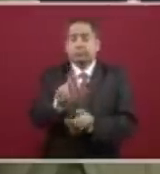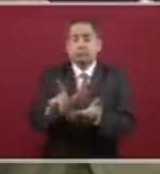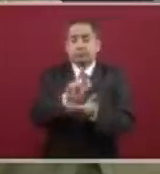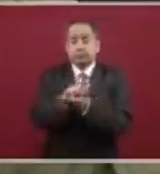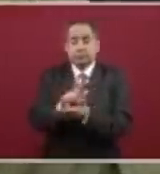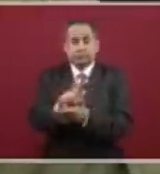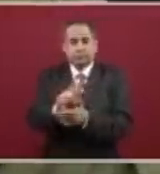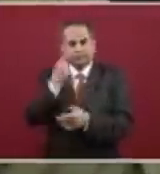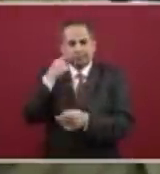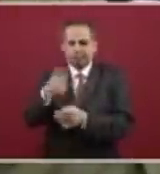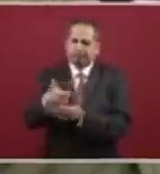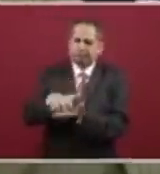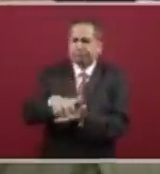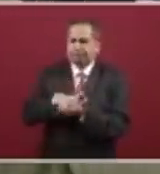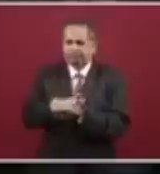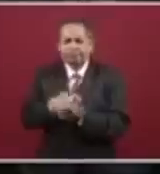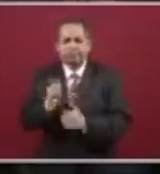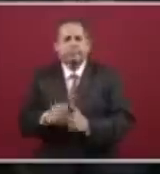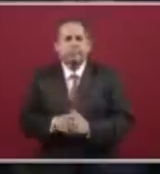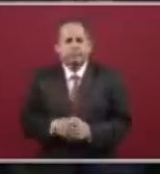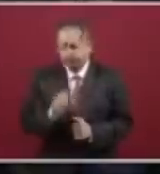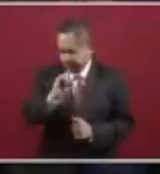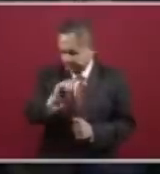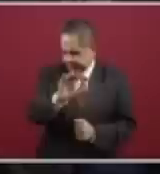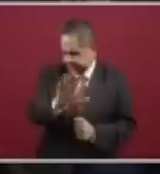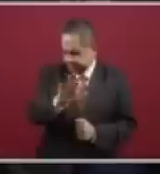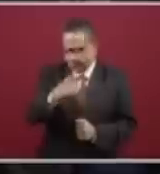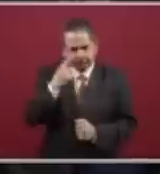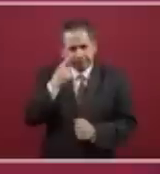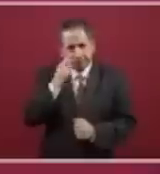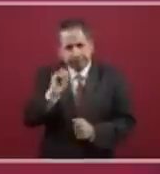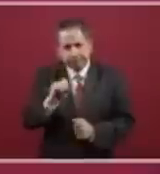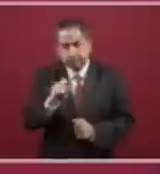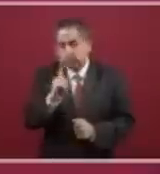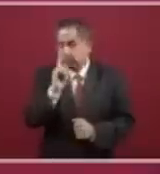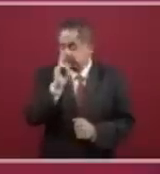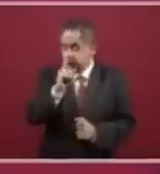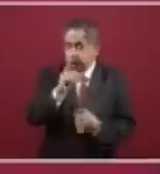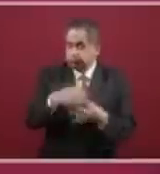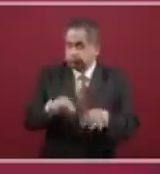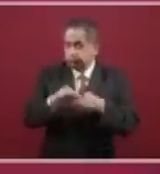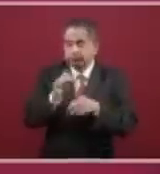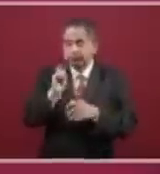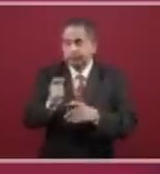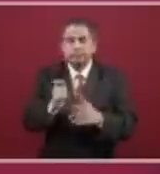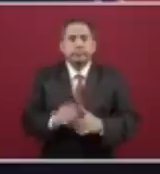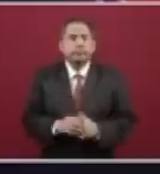el martín este la ley de sociedad es muy importante